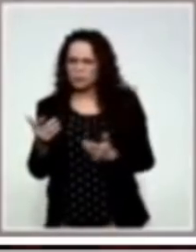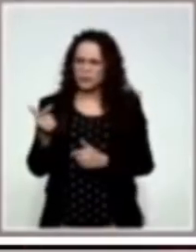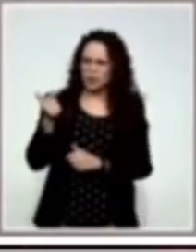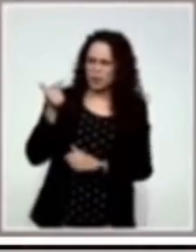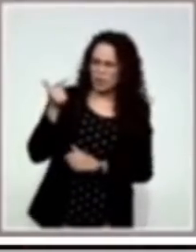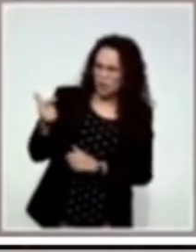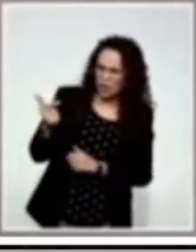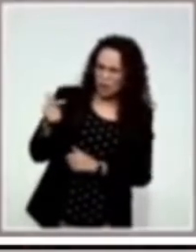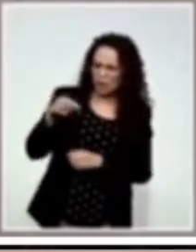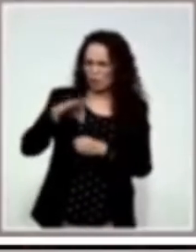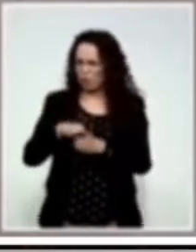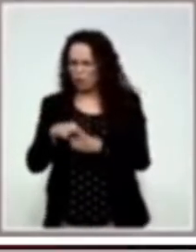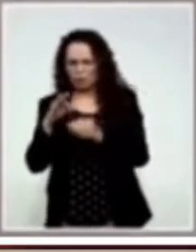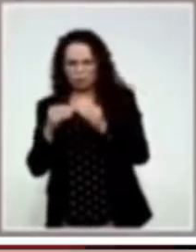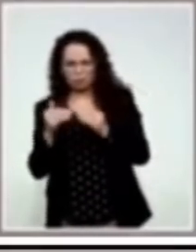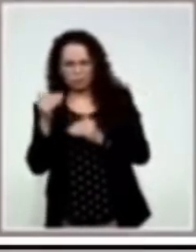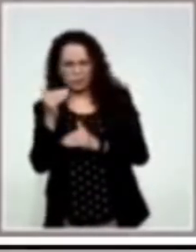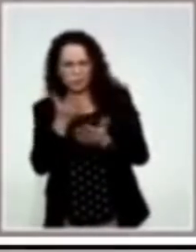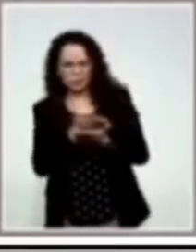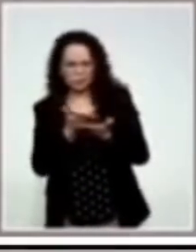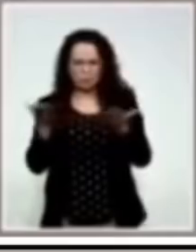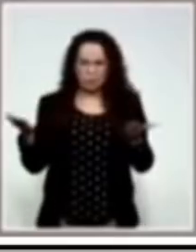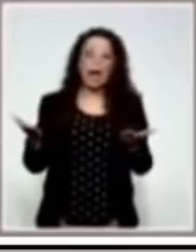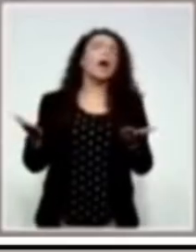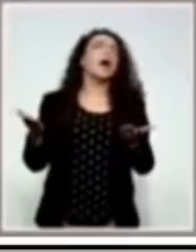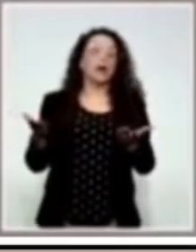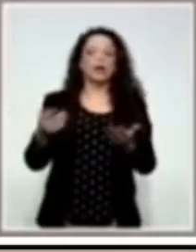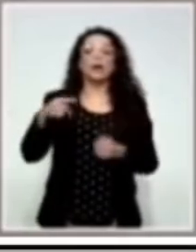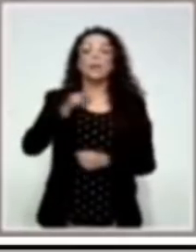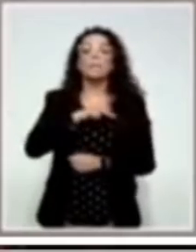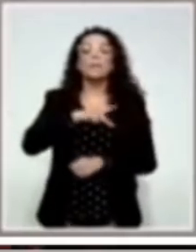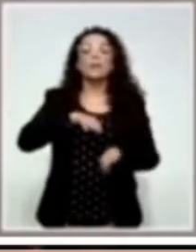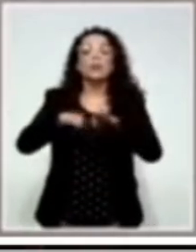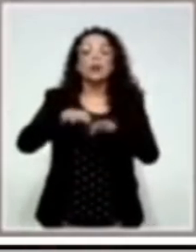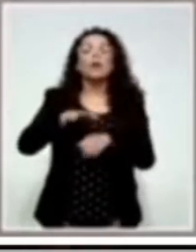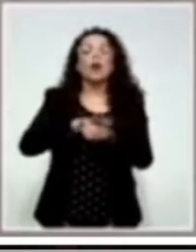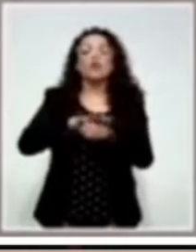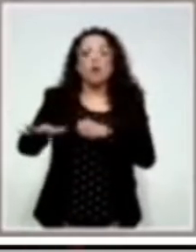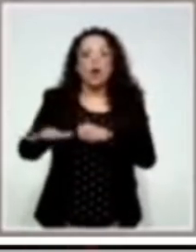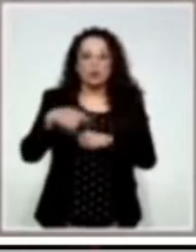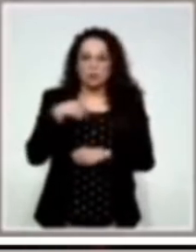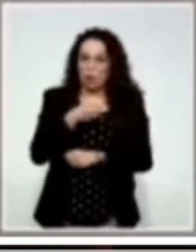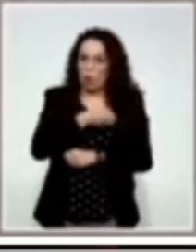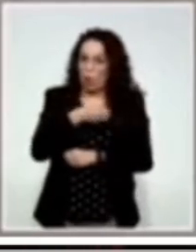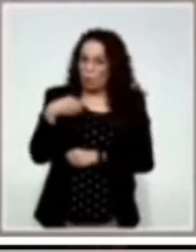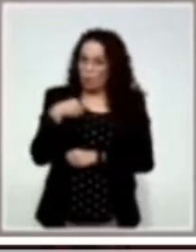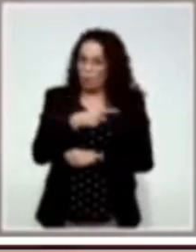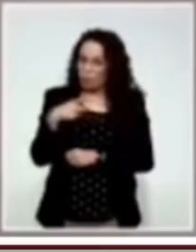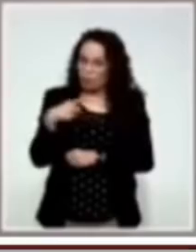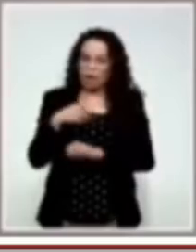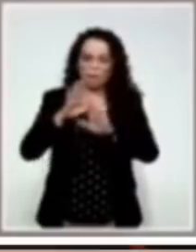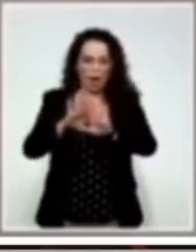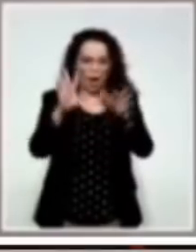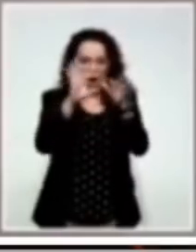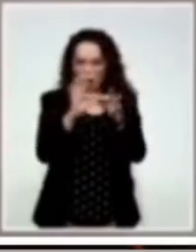la atención, mi obligación es para dar claridad, porque en esto no se trata, los ministros y yo como presidente,